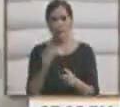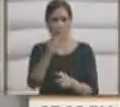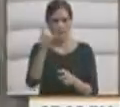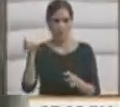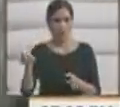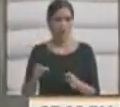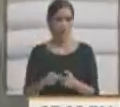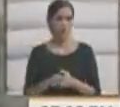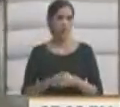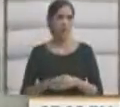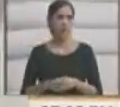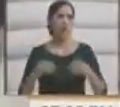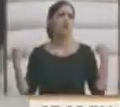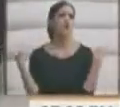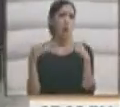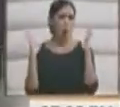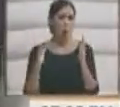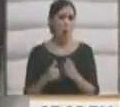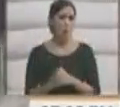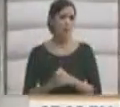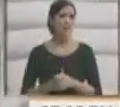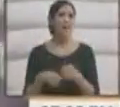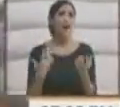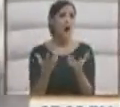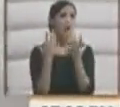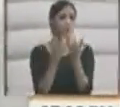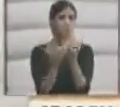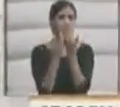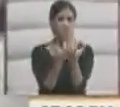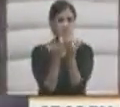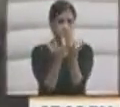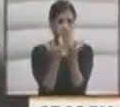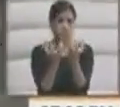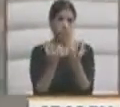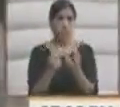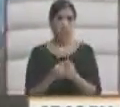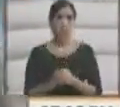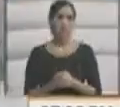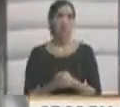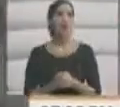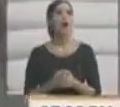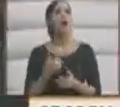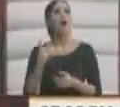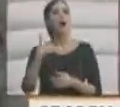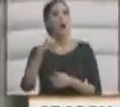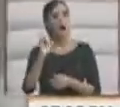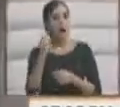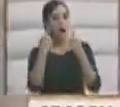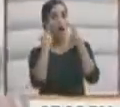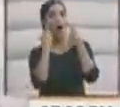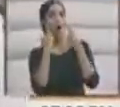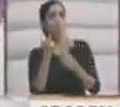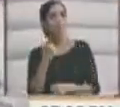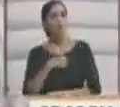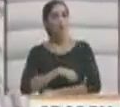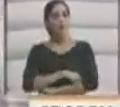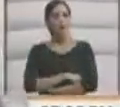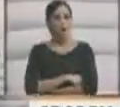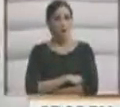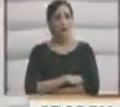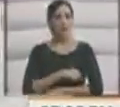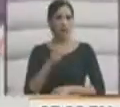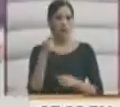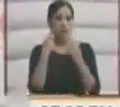No joda, para va para arriba, en el pima, la planta baja y los dos pisos arriba. Ajá, cuéntale ellos. Pero, y para